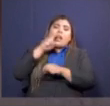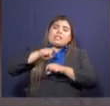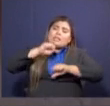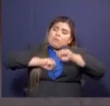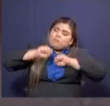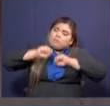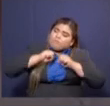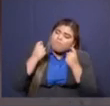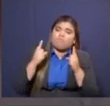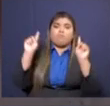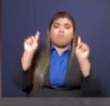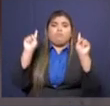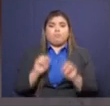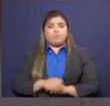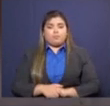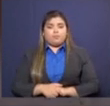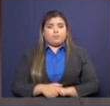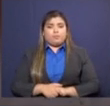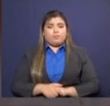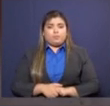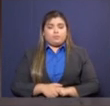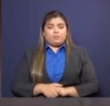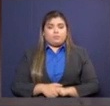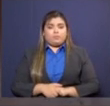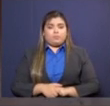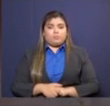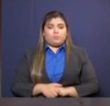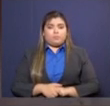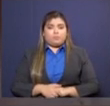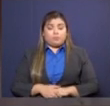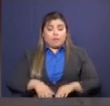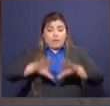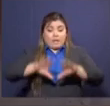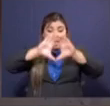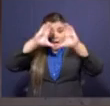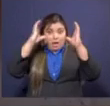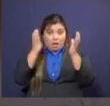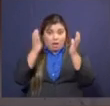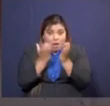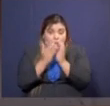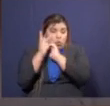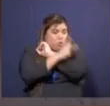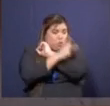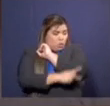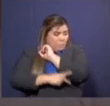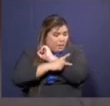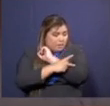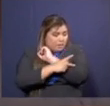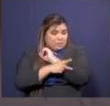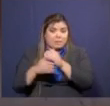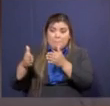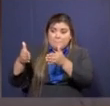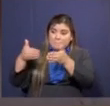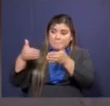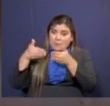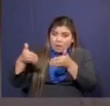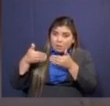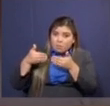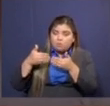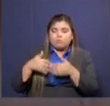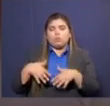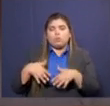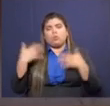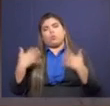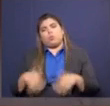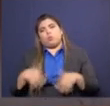opción. Las condiciones actuales del mundo y de Panamá nos